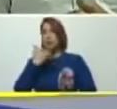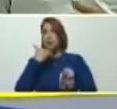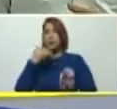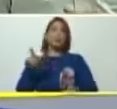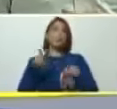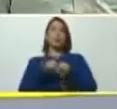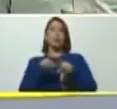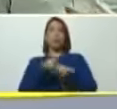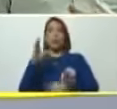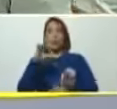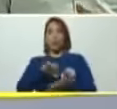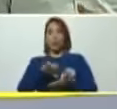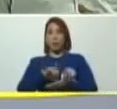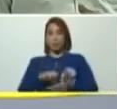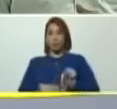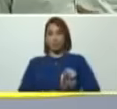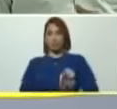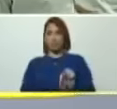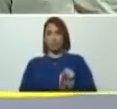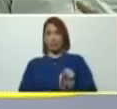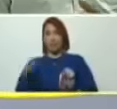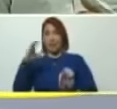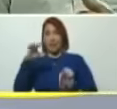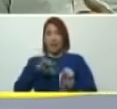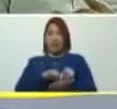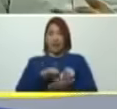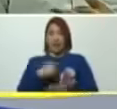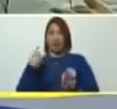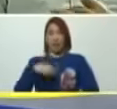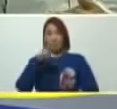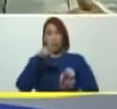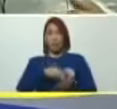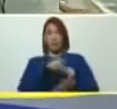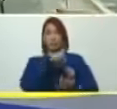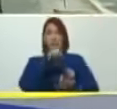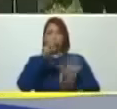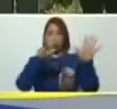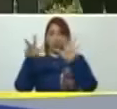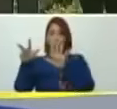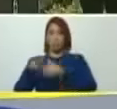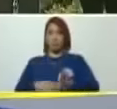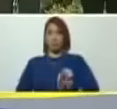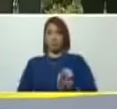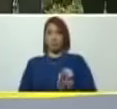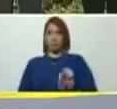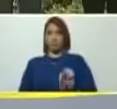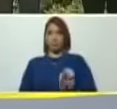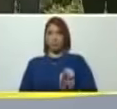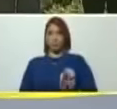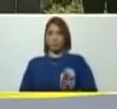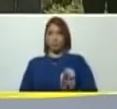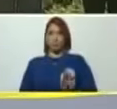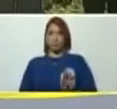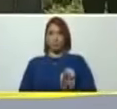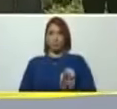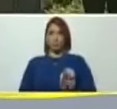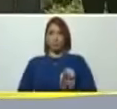que Caracas. Caracas tiene 2.188, De